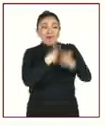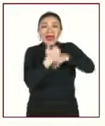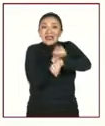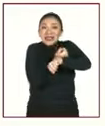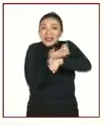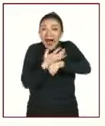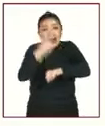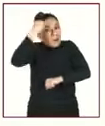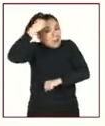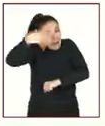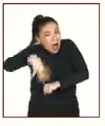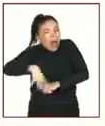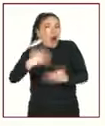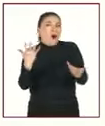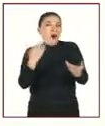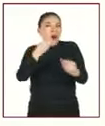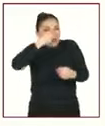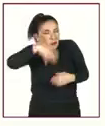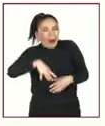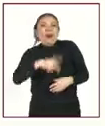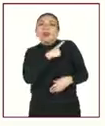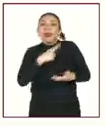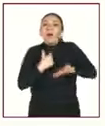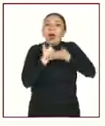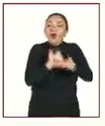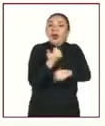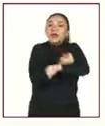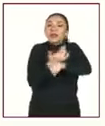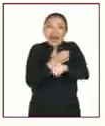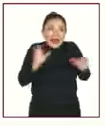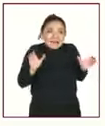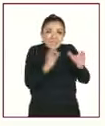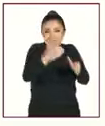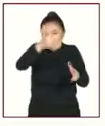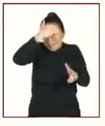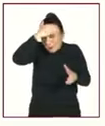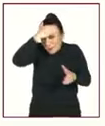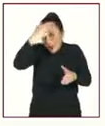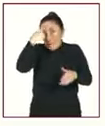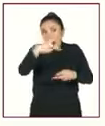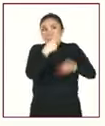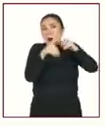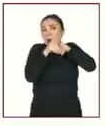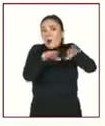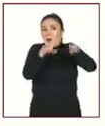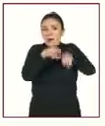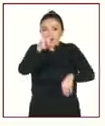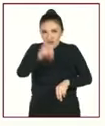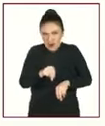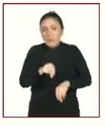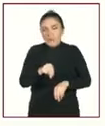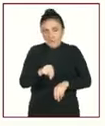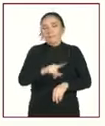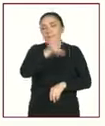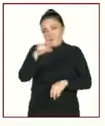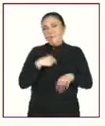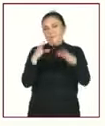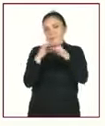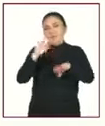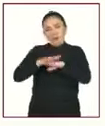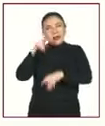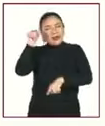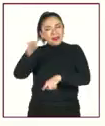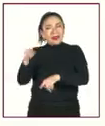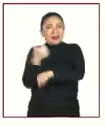lo idealmente sería contener la hemorragia, dependiendo qué tan grave sea. Ahorita vamos a hablar un poquito más de hemorragias,